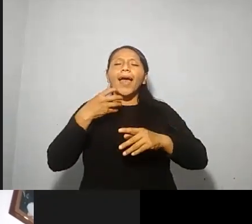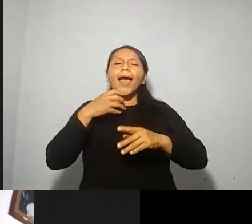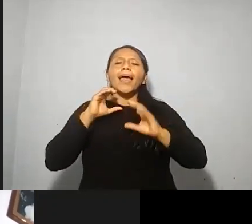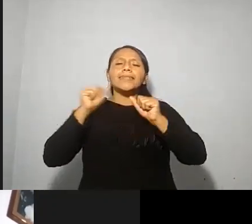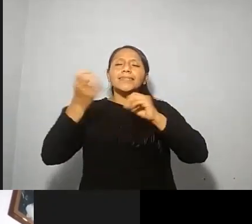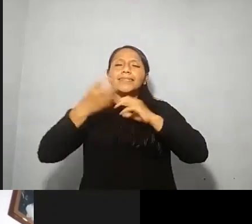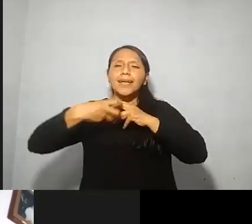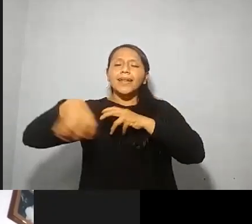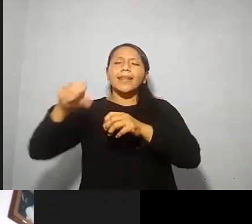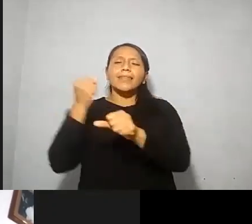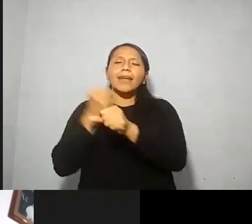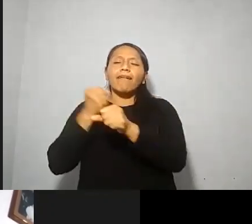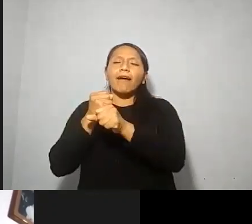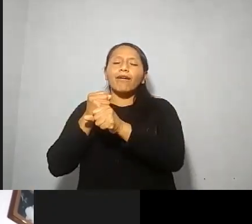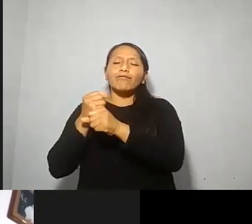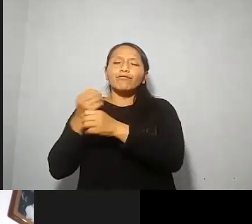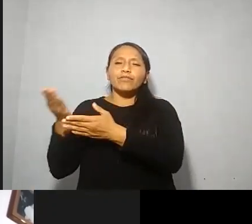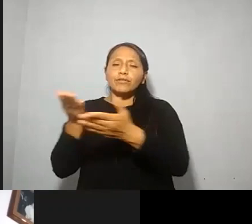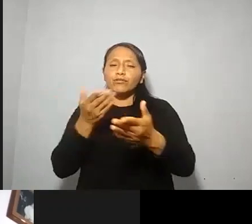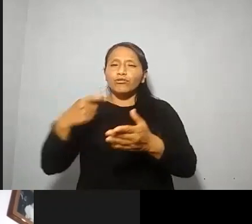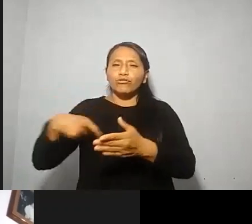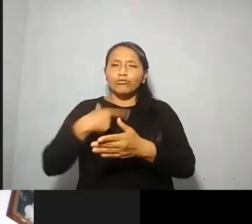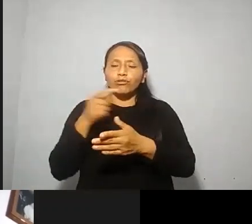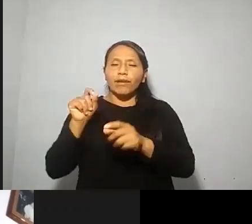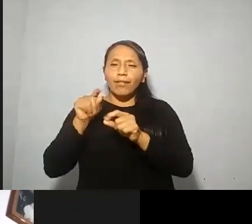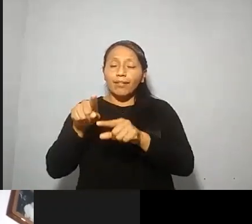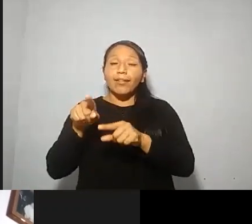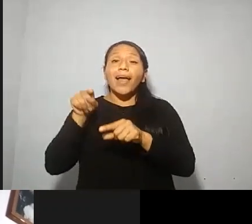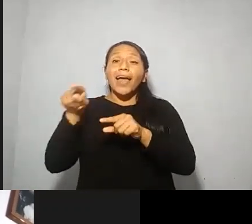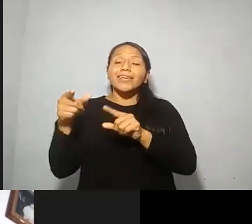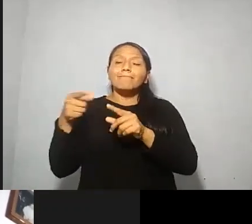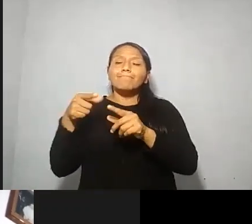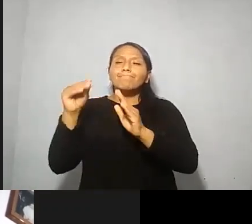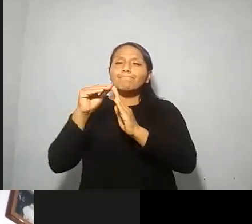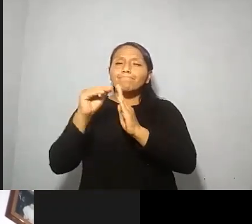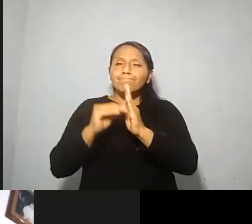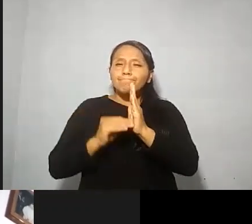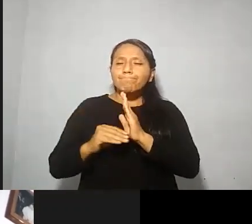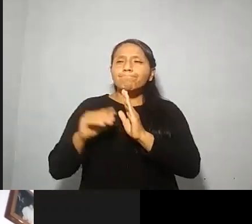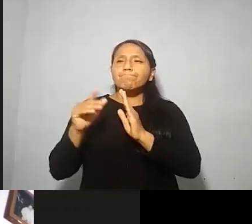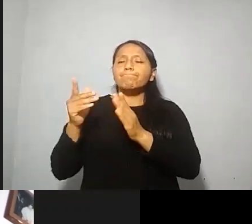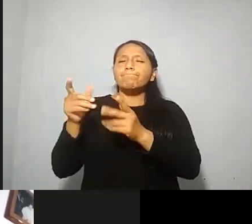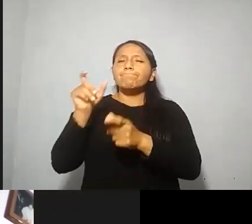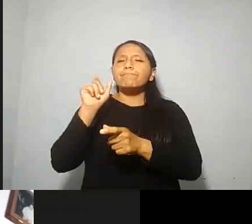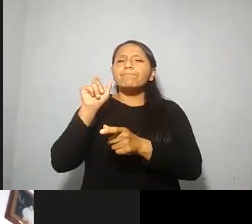Previsión Social, en la cual se contemplaran las personas